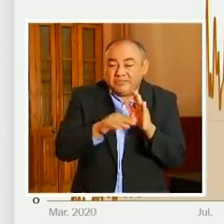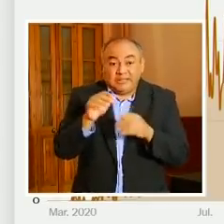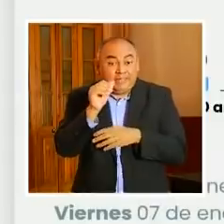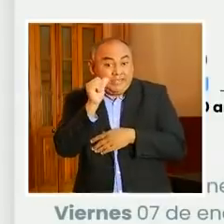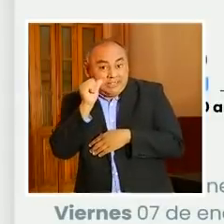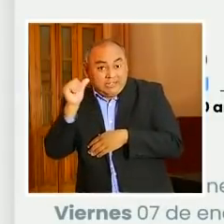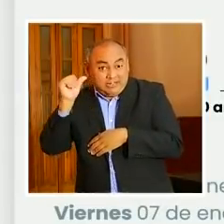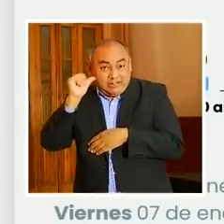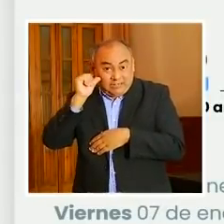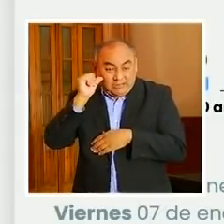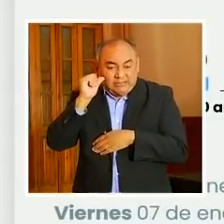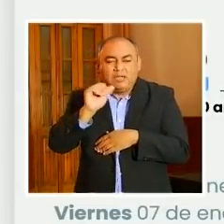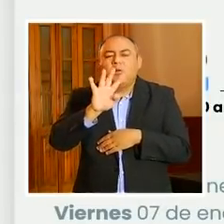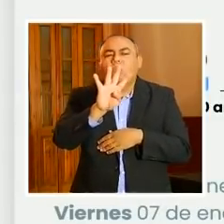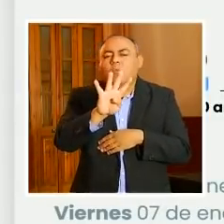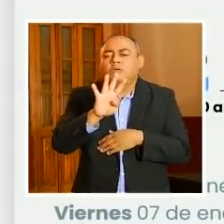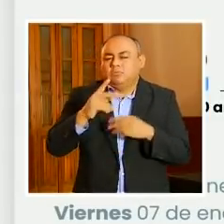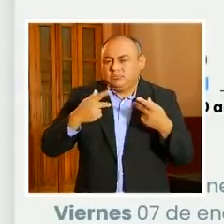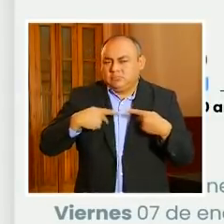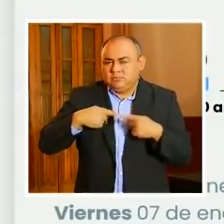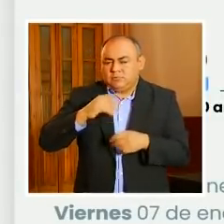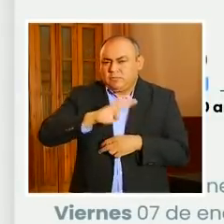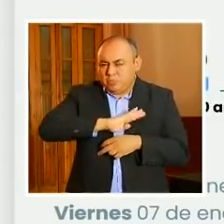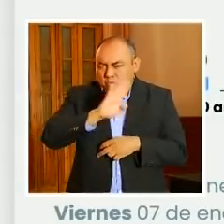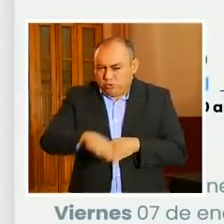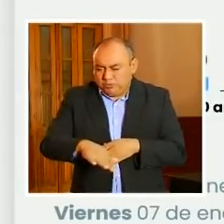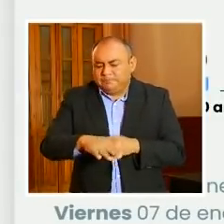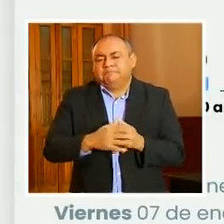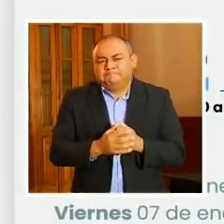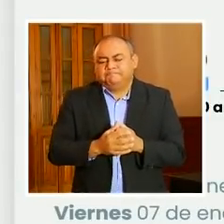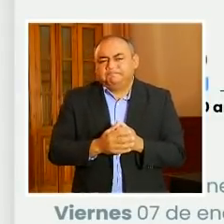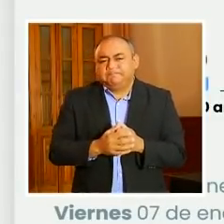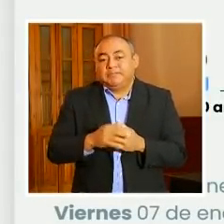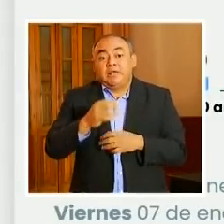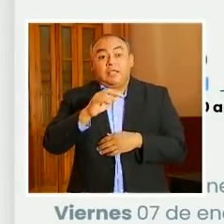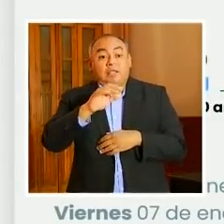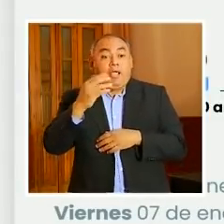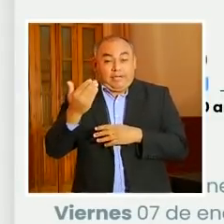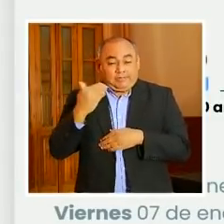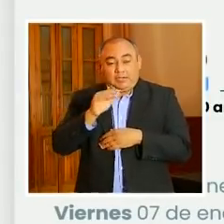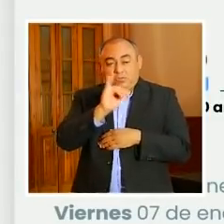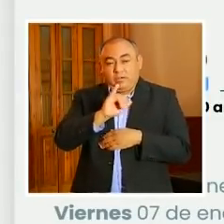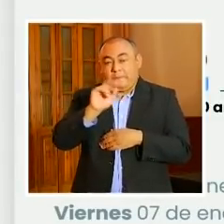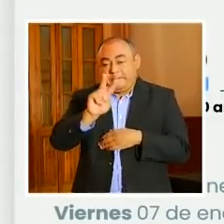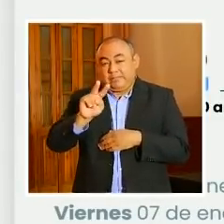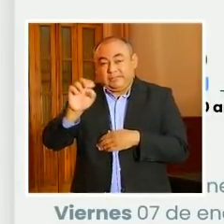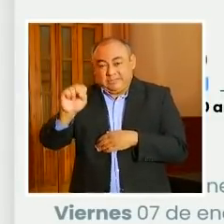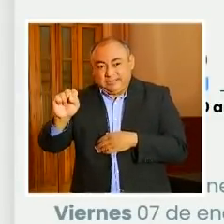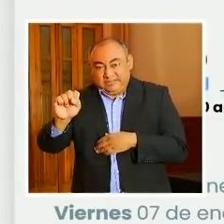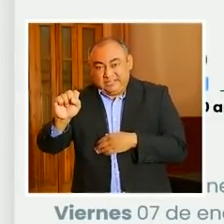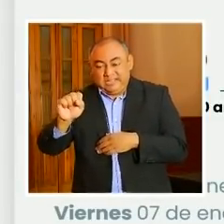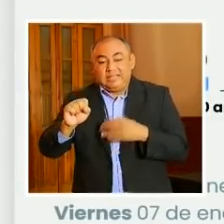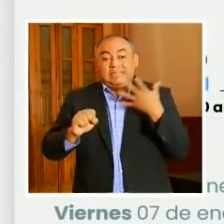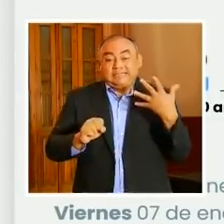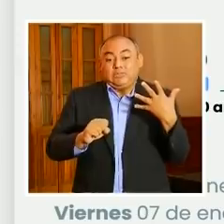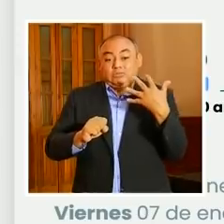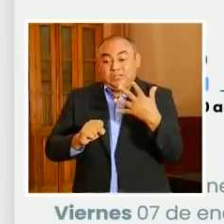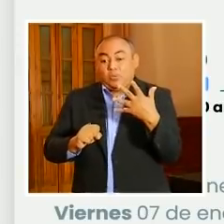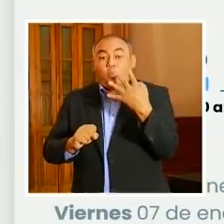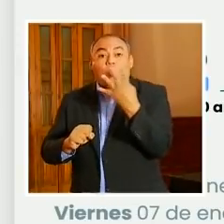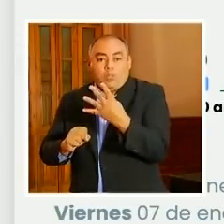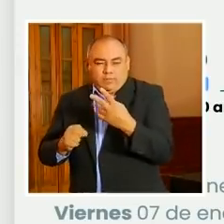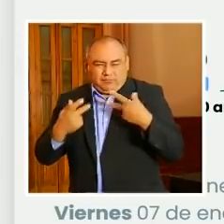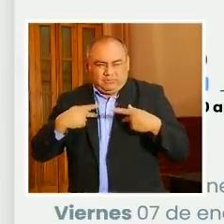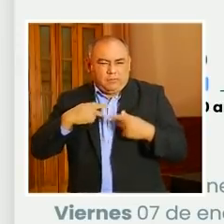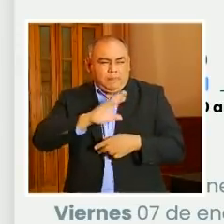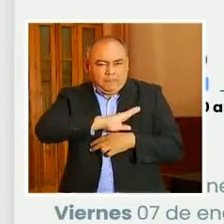defunciones. Los días jueves, viernes y sábado se presentaron 5, 5 y 4 defunciones, la mayoría en